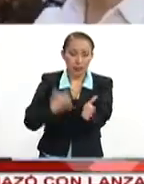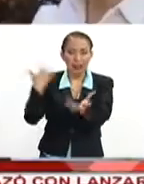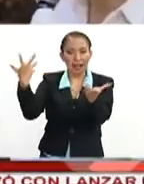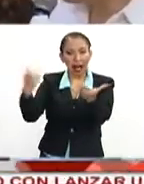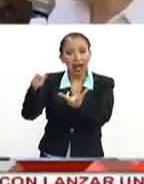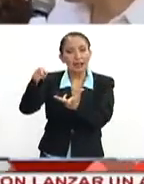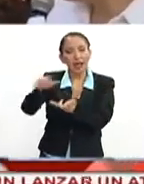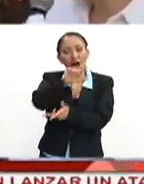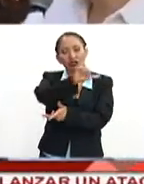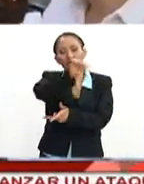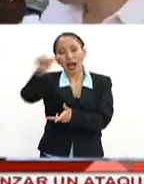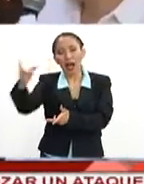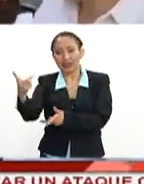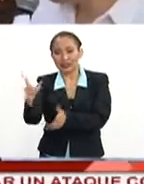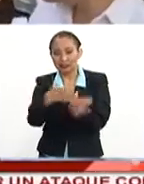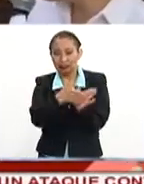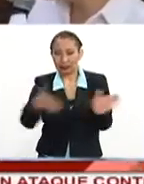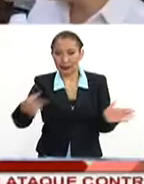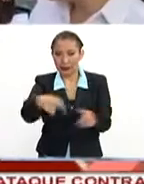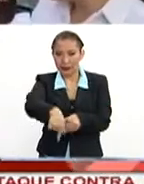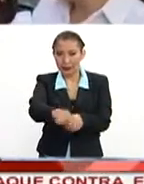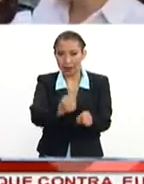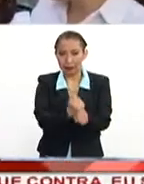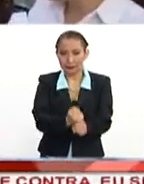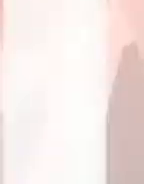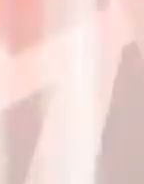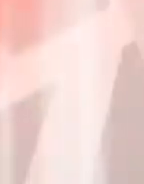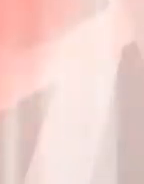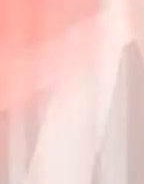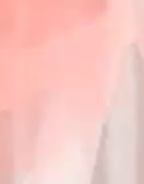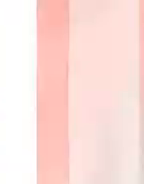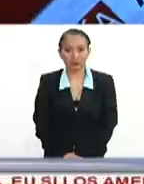realizará de agosto a diciembre de este año.